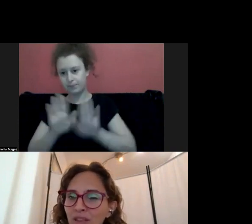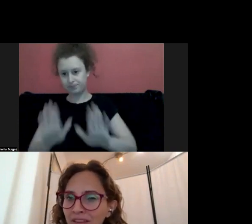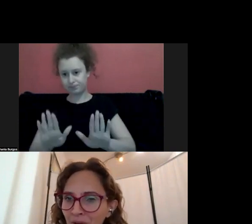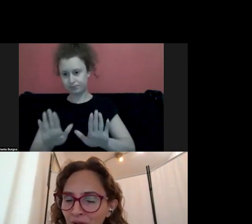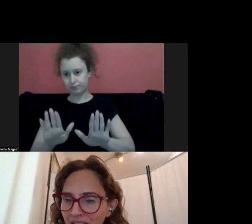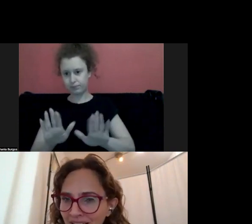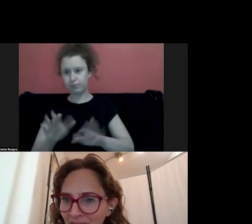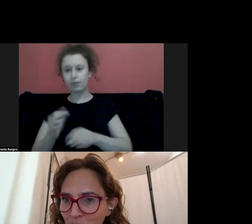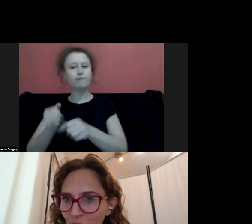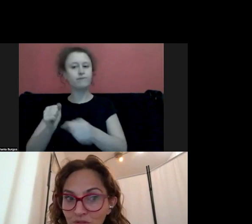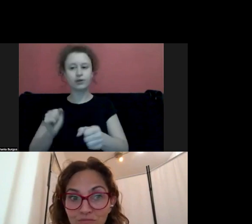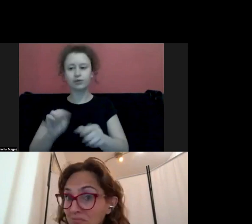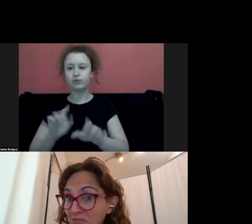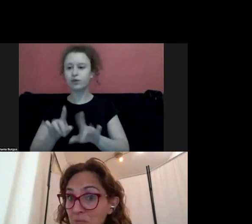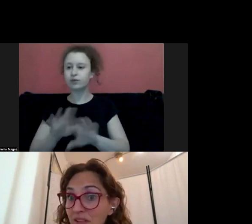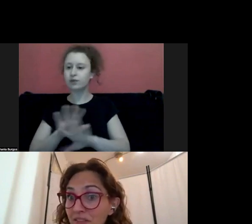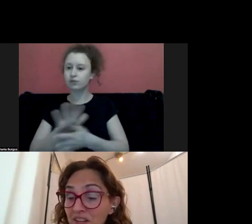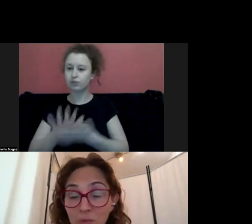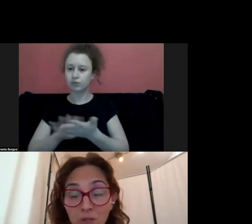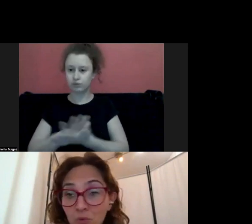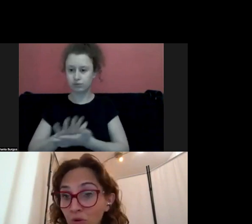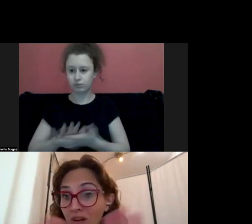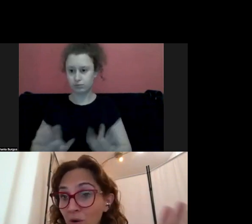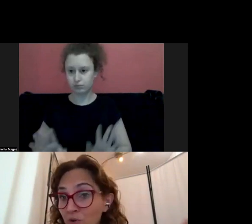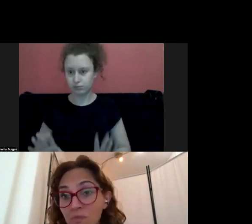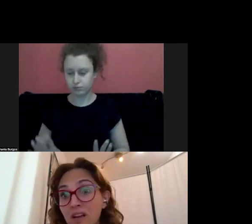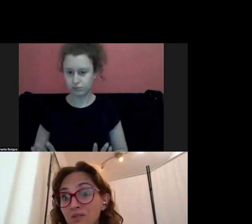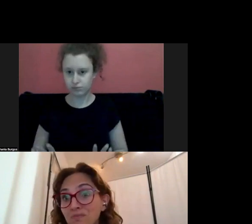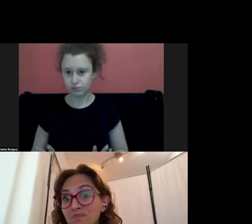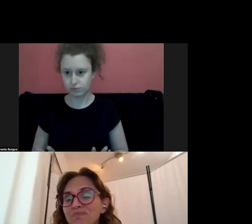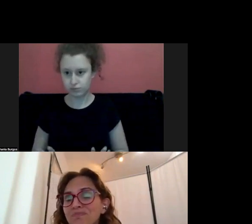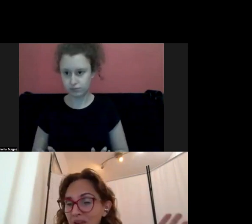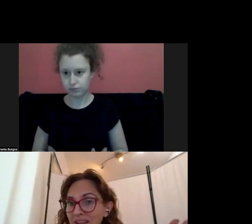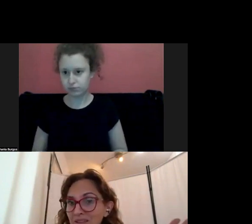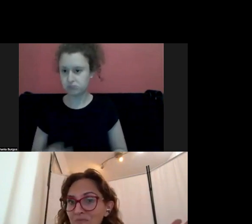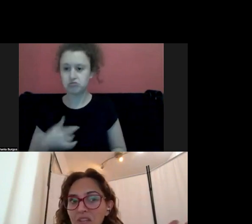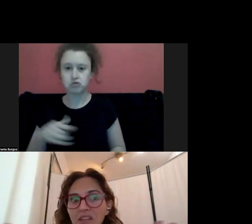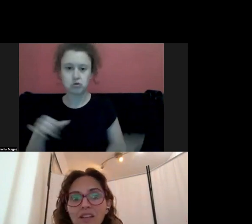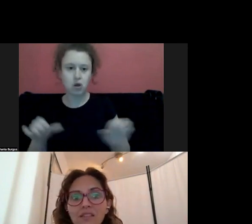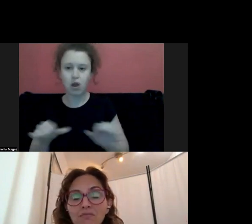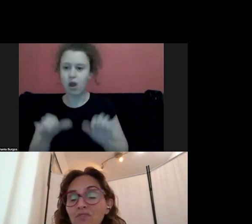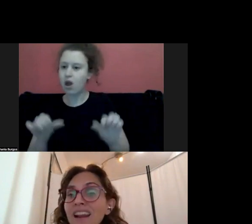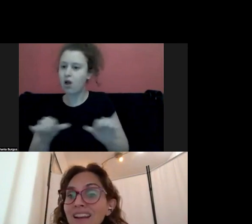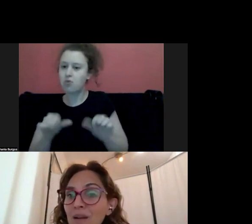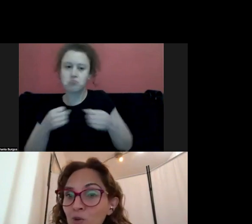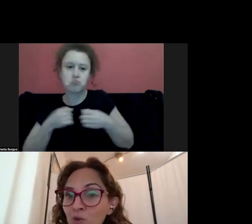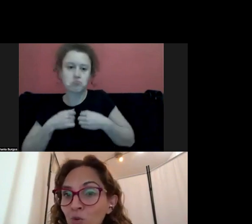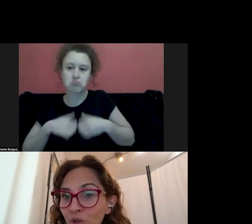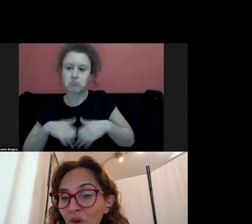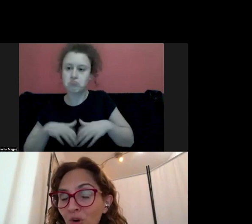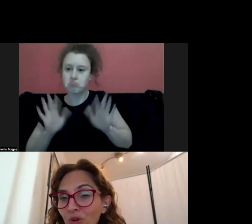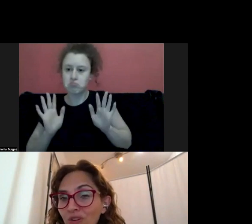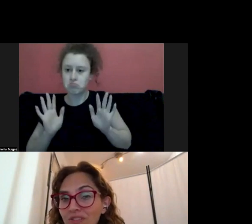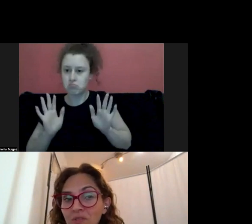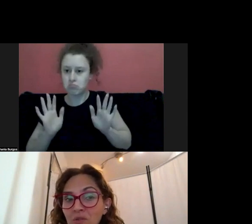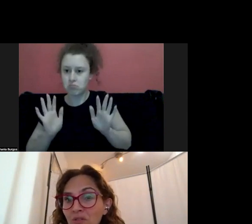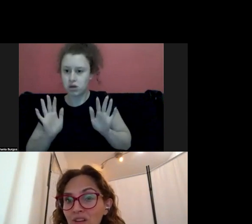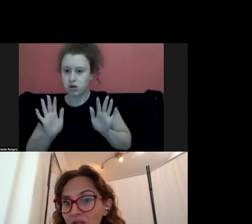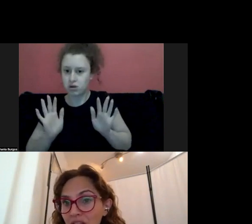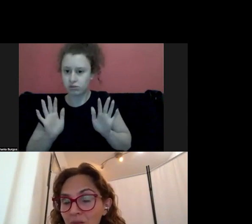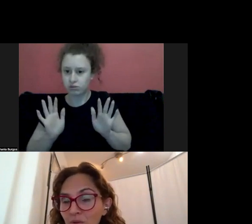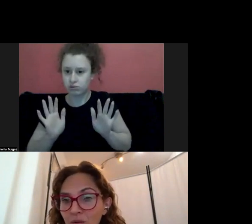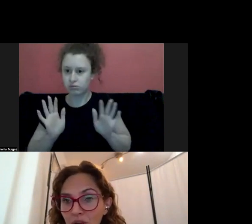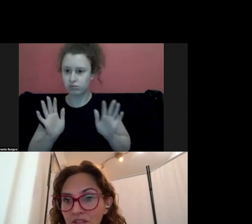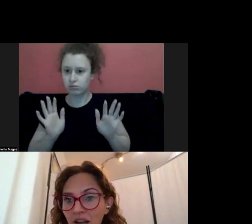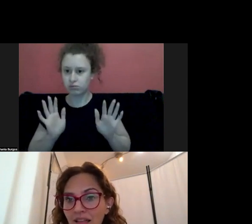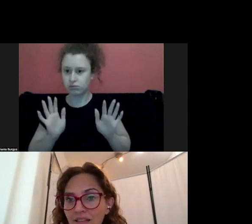podemos hacer lo que queramos, siempre tener respeto a los demás, ¿verdad? Darle el pecho a tu hijo no le